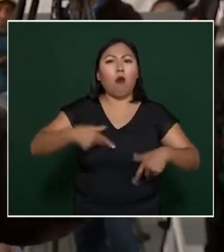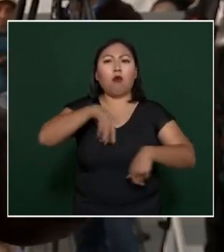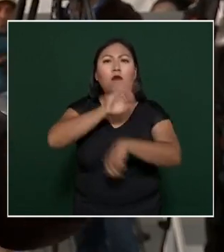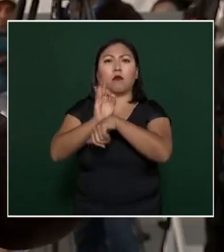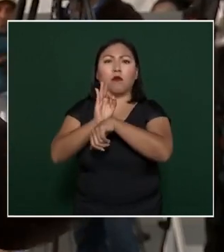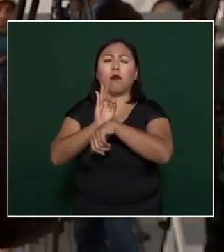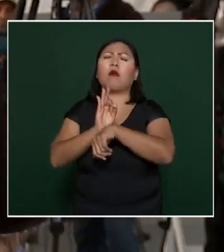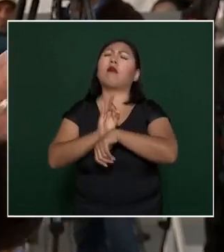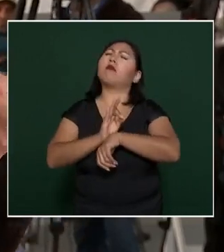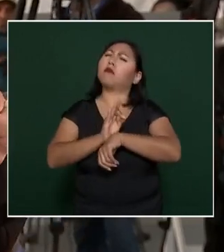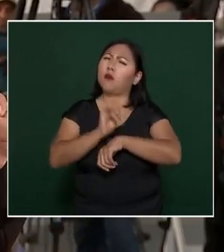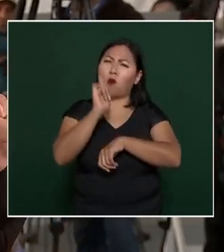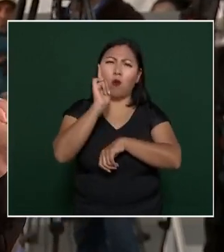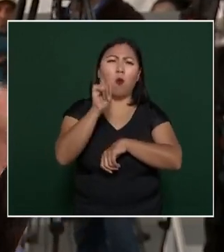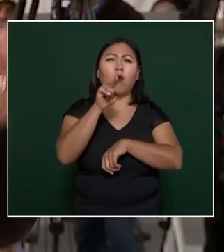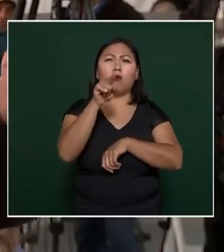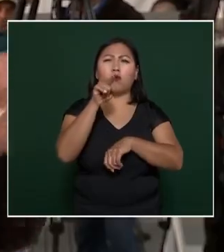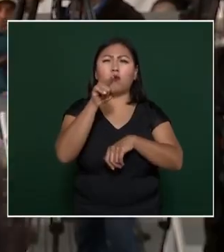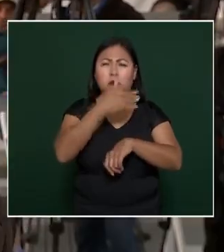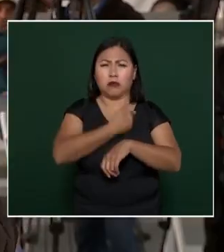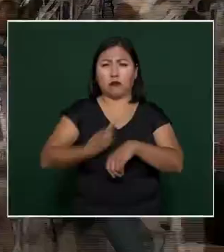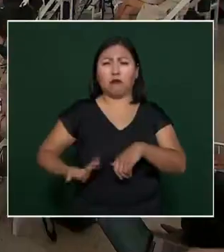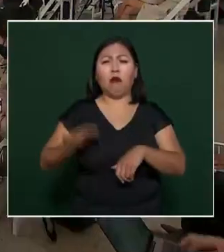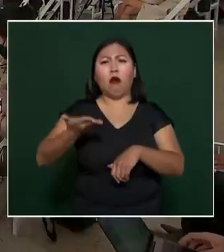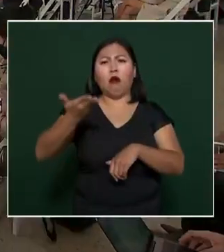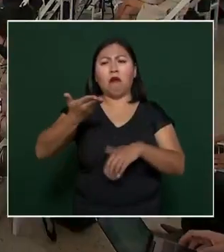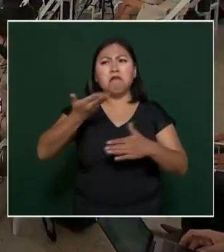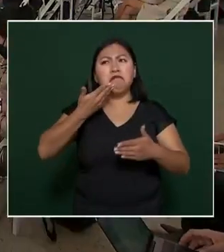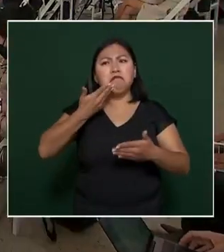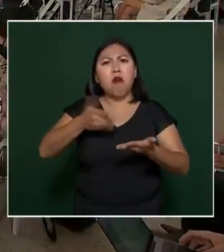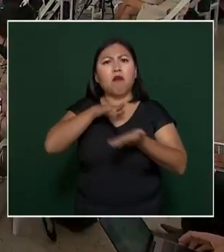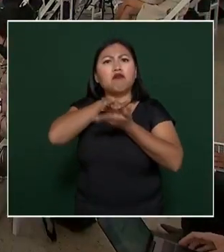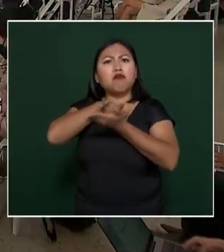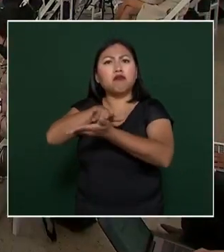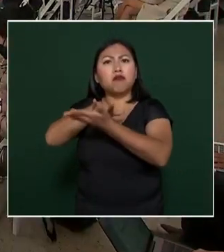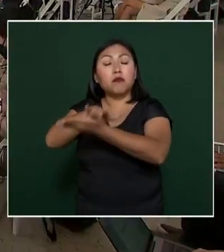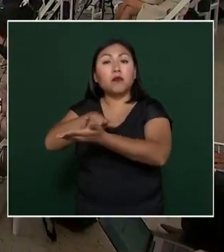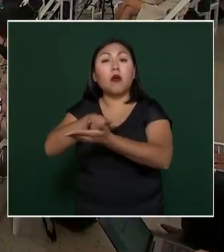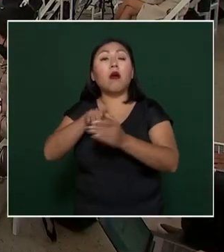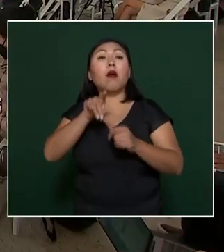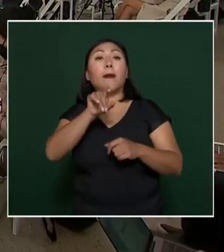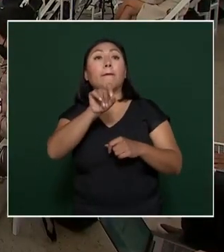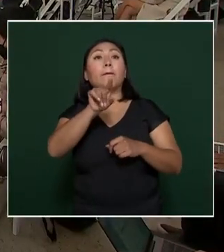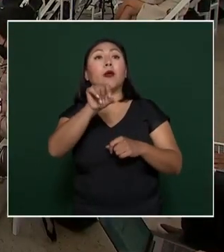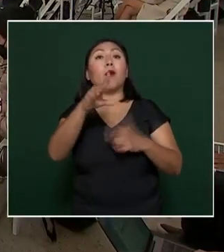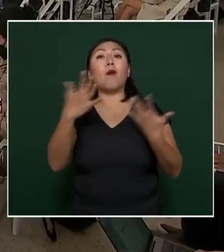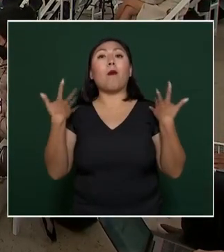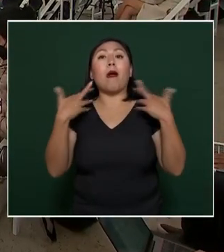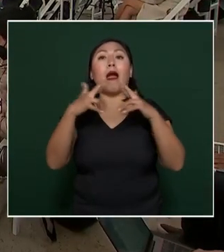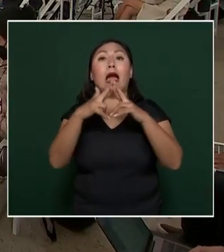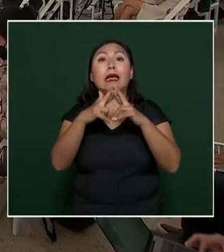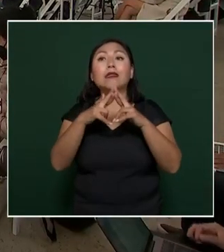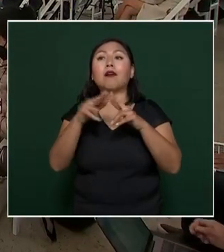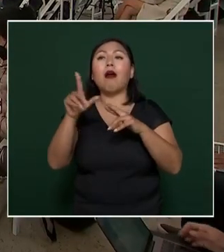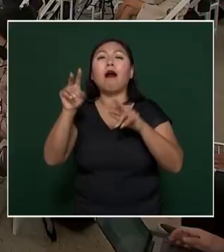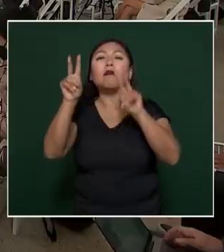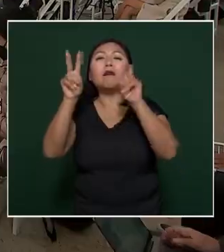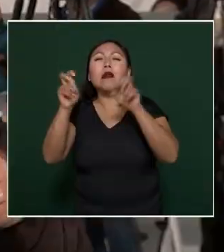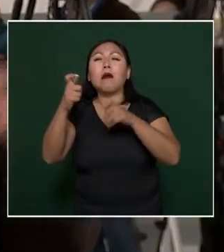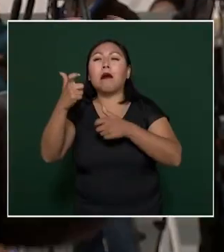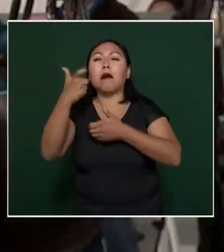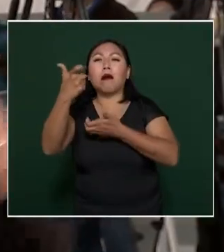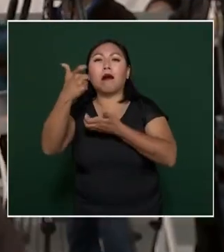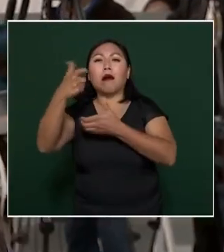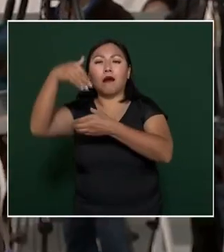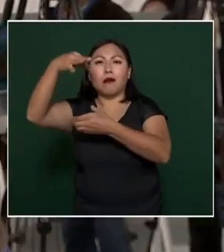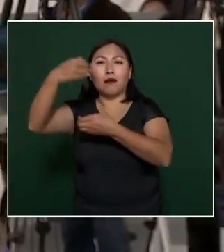apoyando a Baja California como lo está haciendo en en esa parte y lo de los maestros de la caja de ahorro Ahí va gobernadora Gracias está